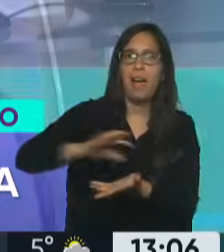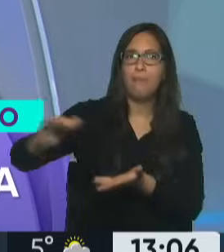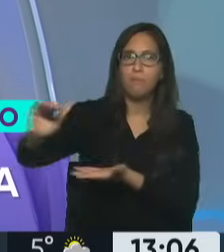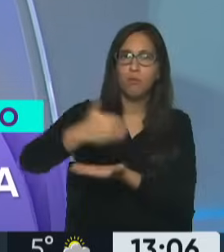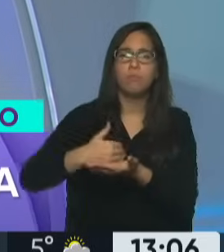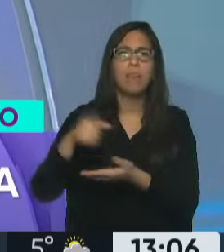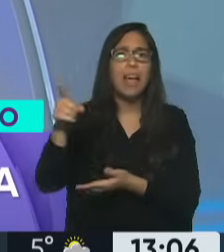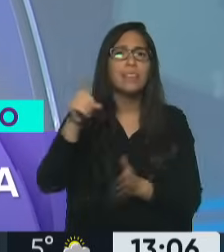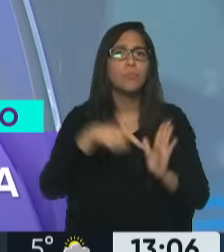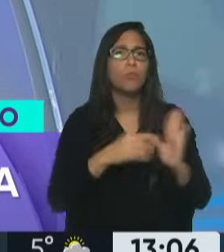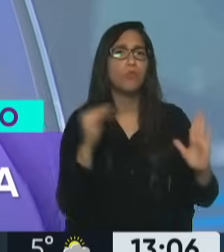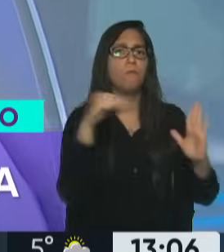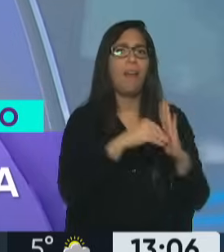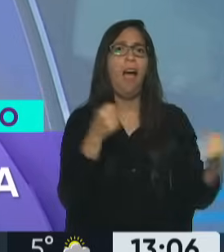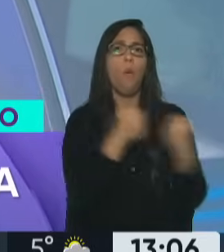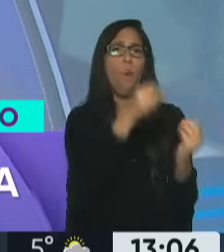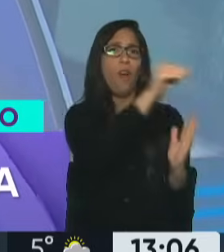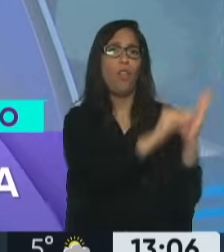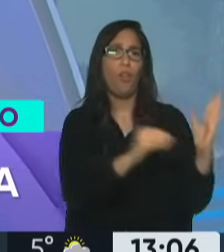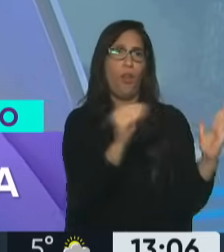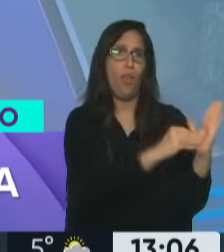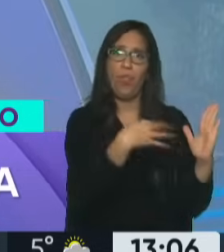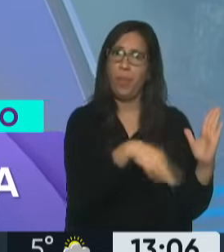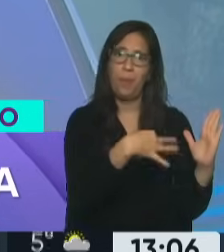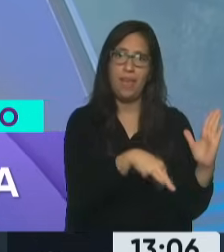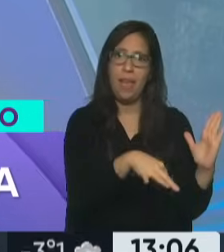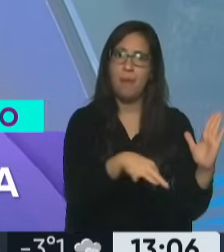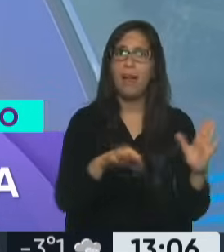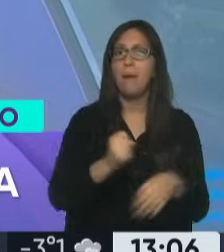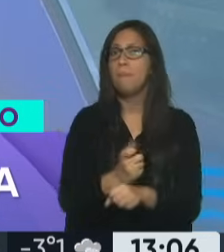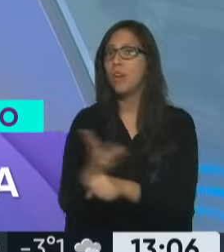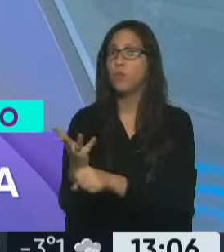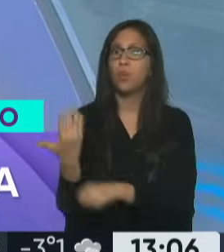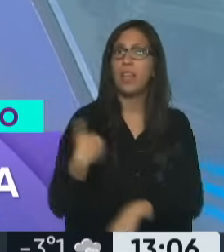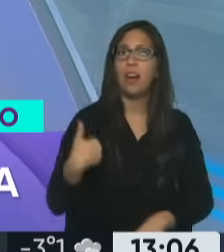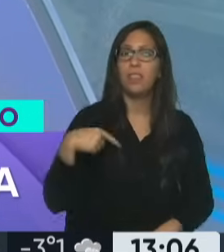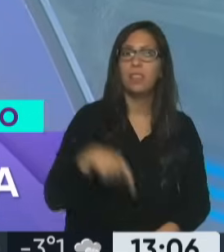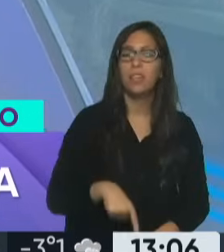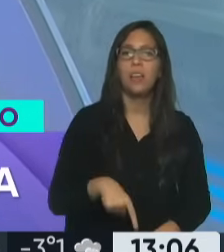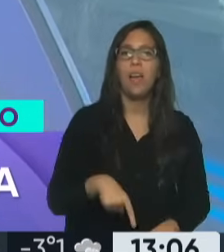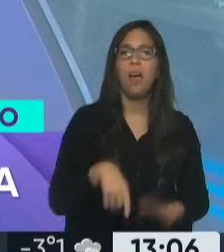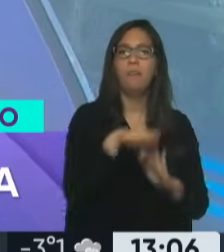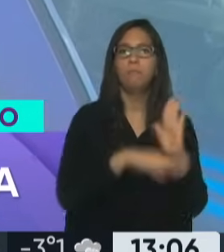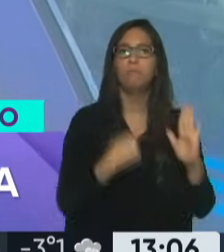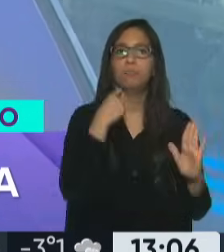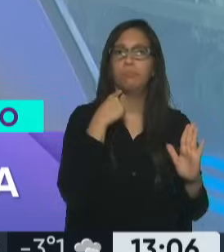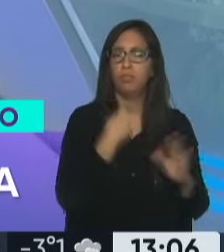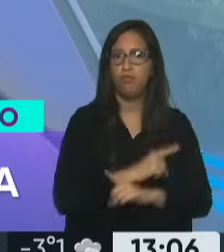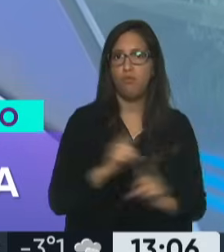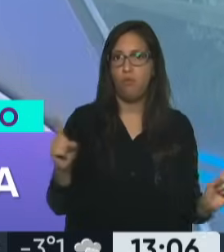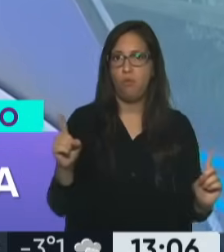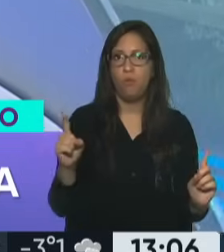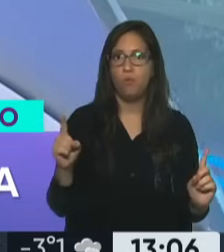en el acuerdo para que eh el mercosur y particularmente Argentina no quedará eh preso de esa